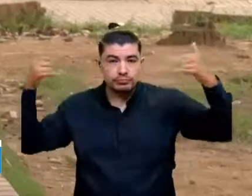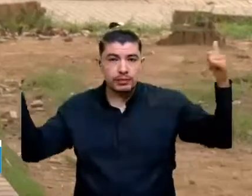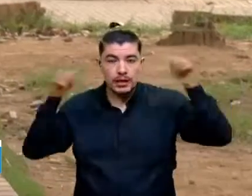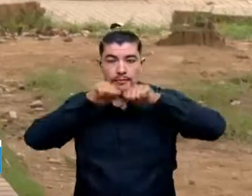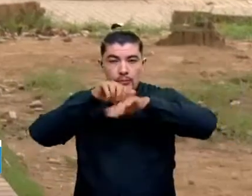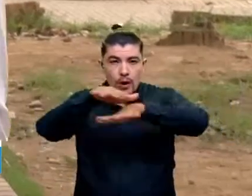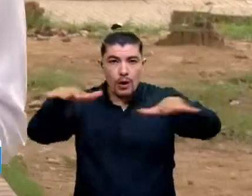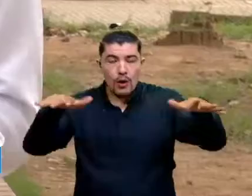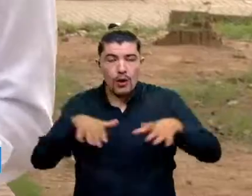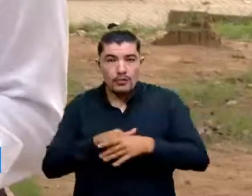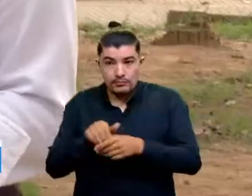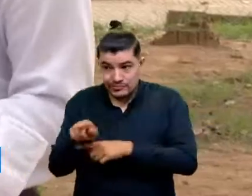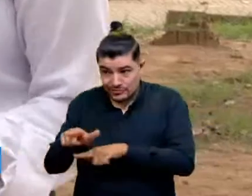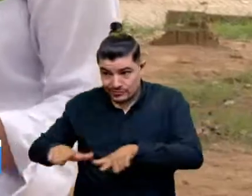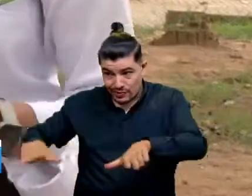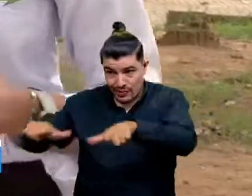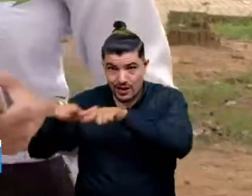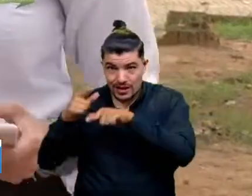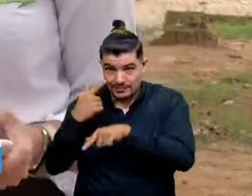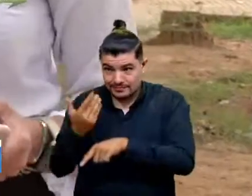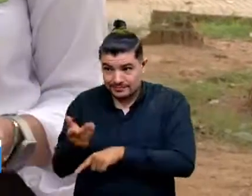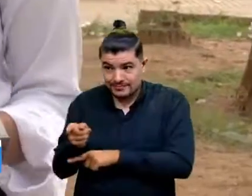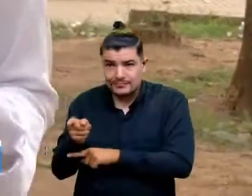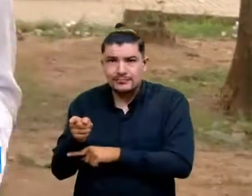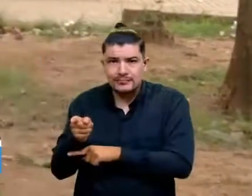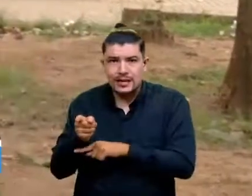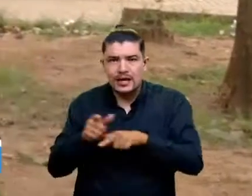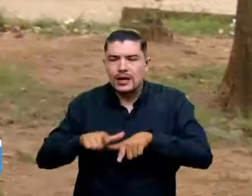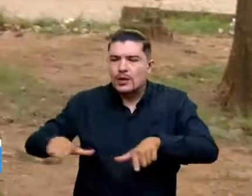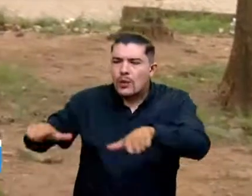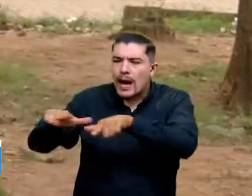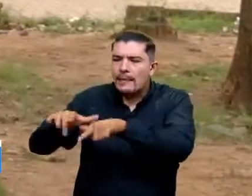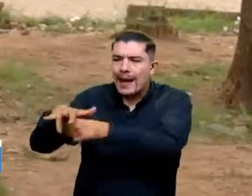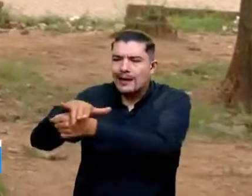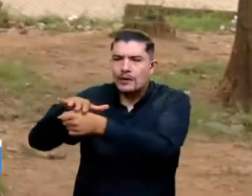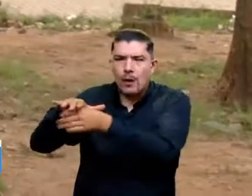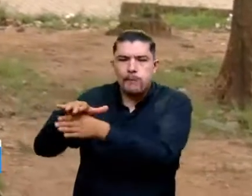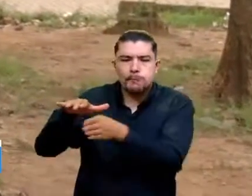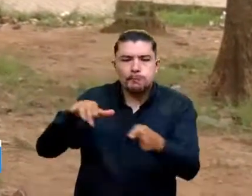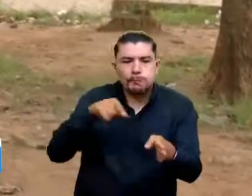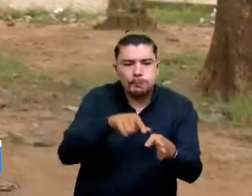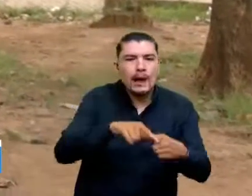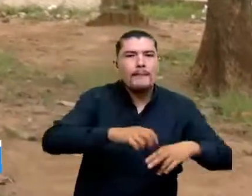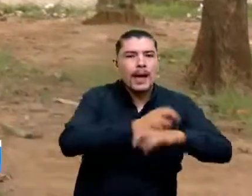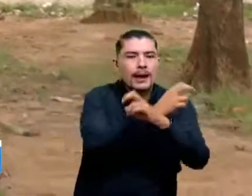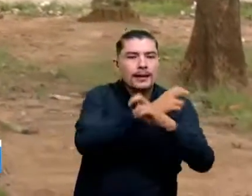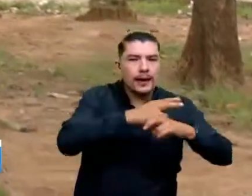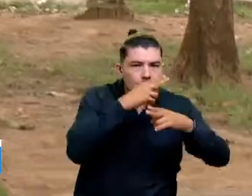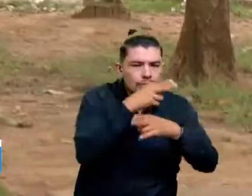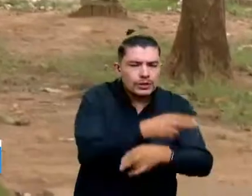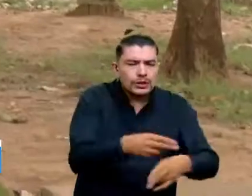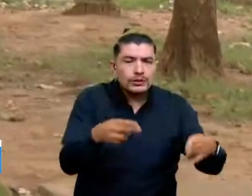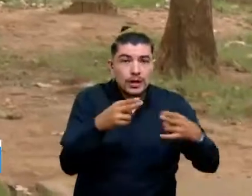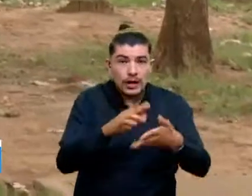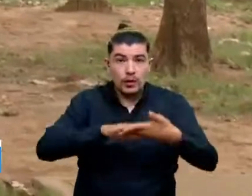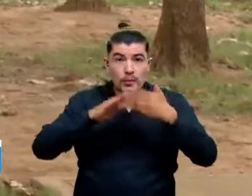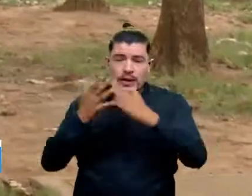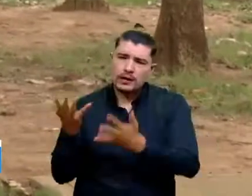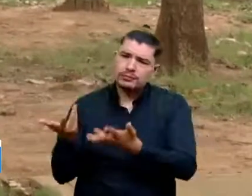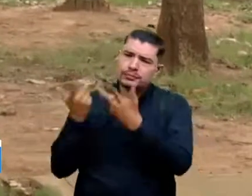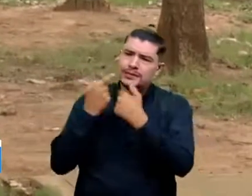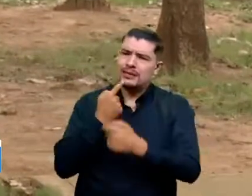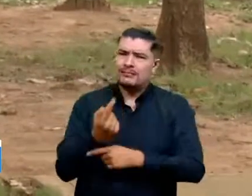este lugar se encuentra al lado del Parque de los Niños, en donde pues los habitantes nos cuentan que durante la noche